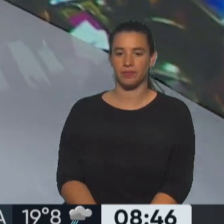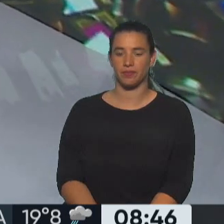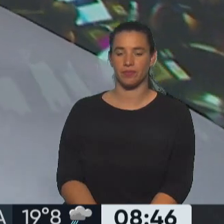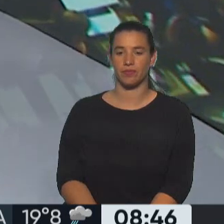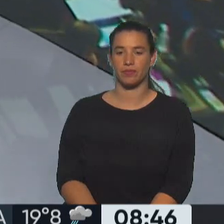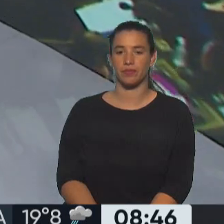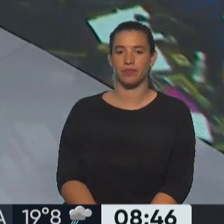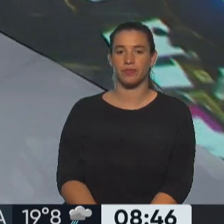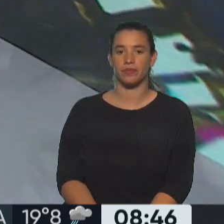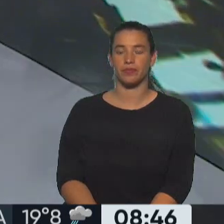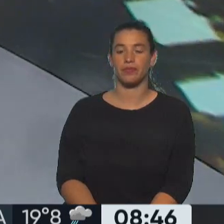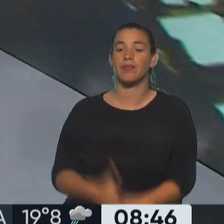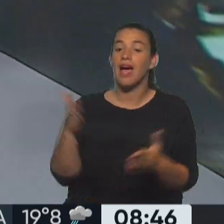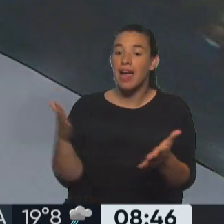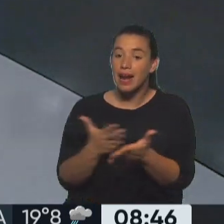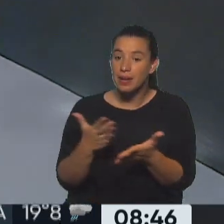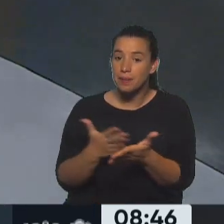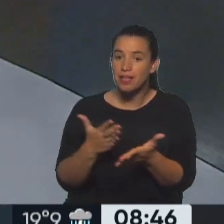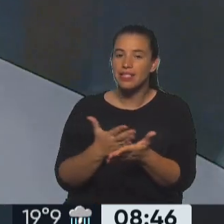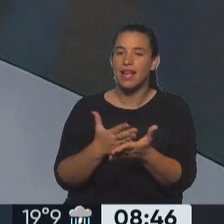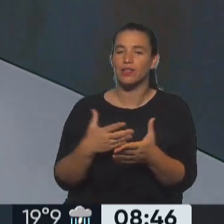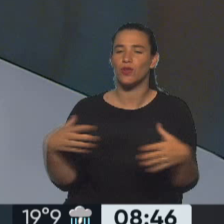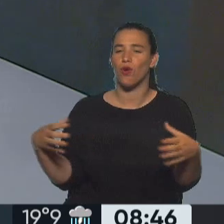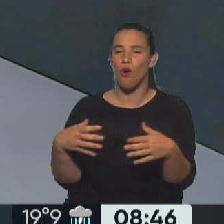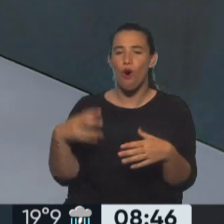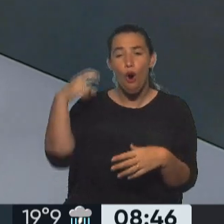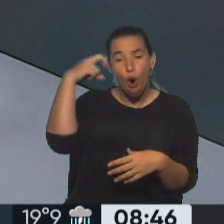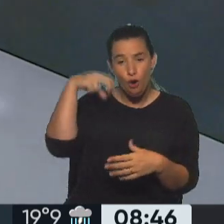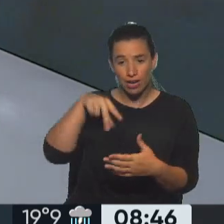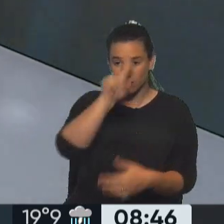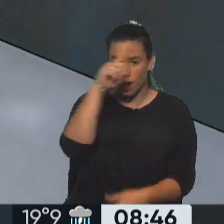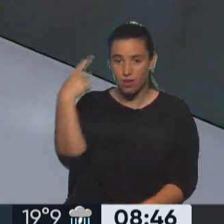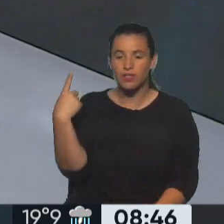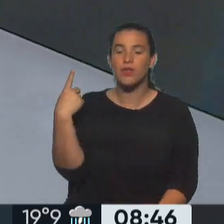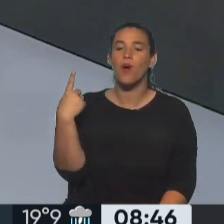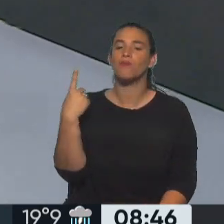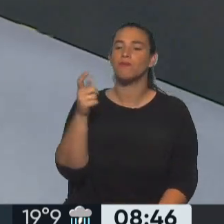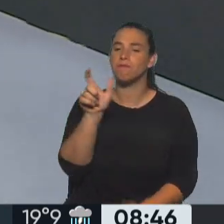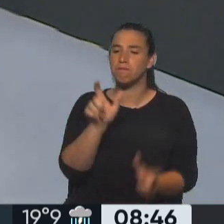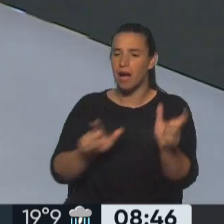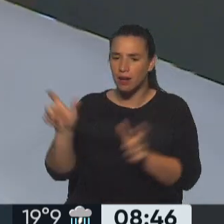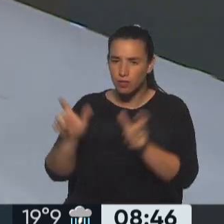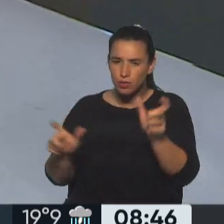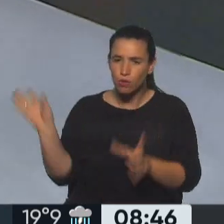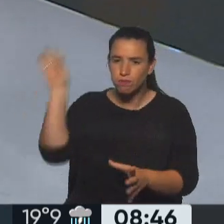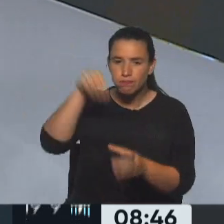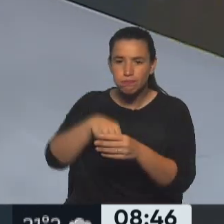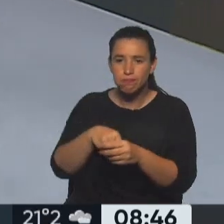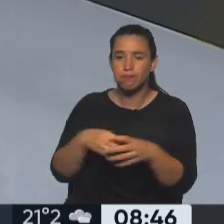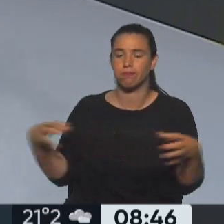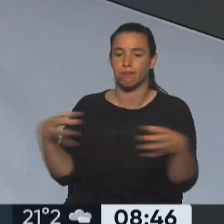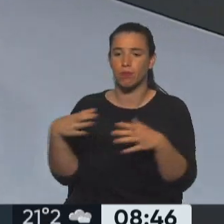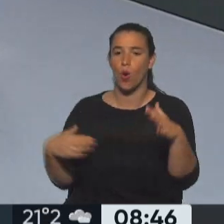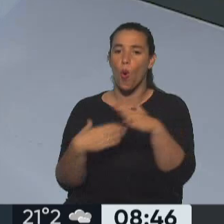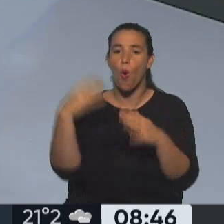Bueno, allí está, estamos repasando parte del Congreso de la Nación, miembros de la Corte Suprema de Justicia y desembocamos en Fernando Fraquelli esta